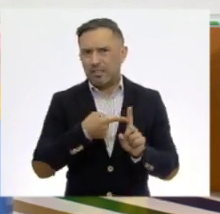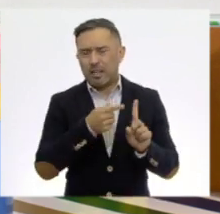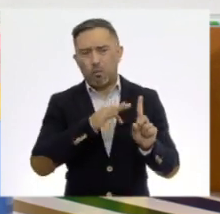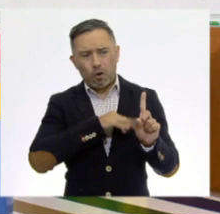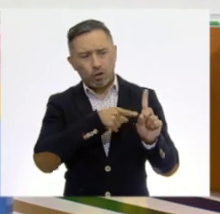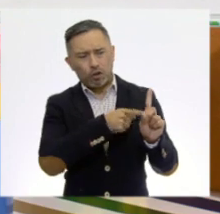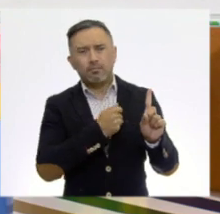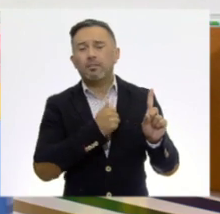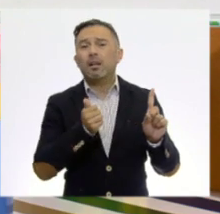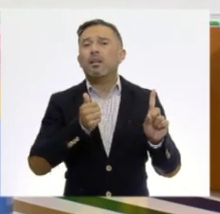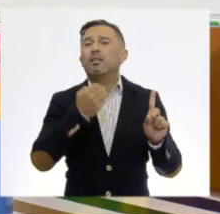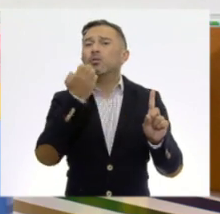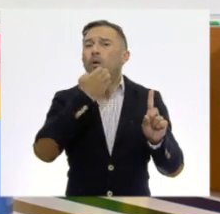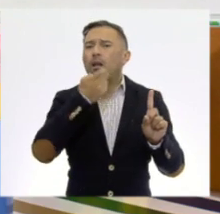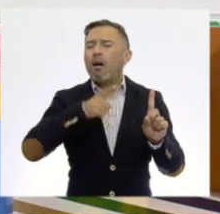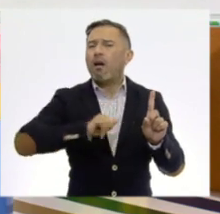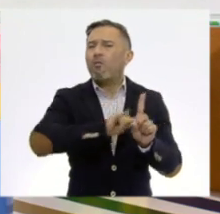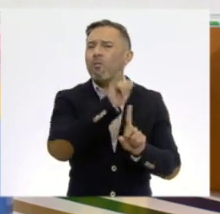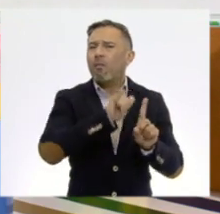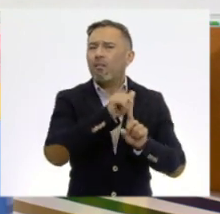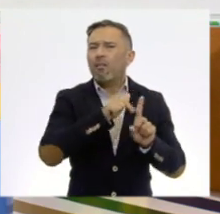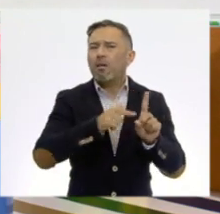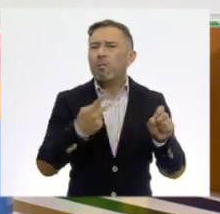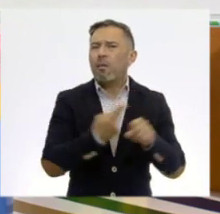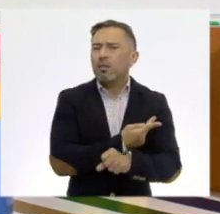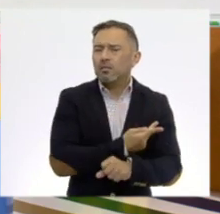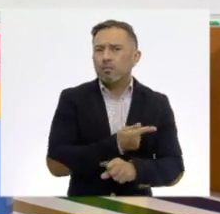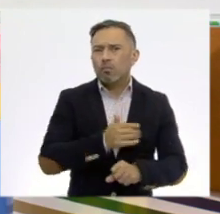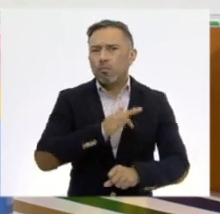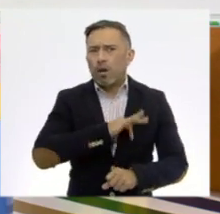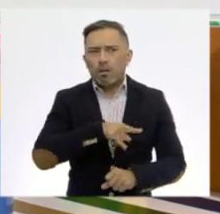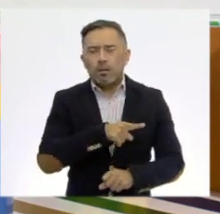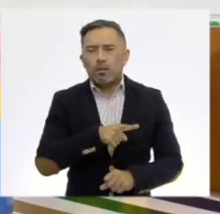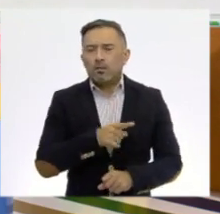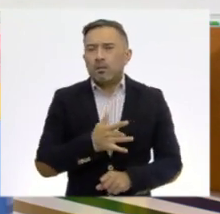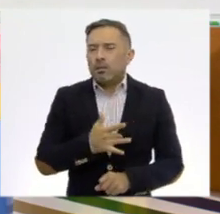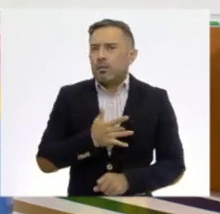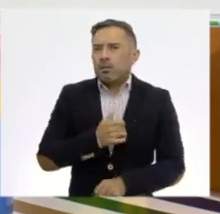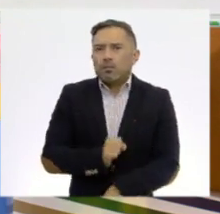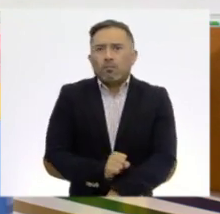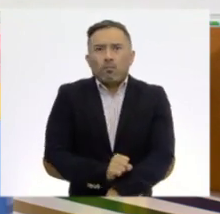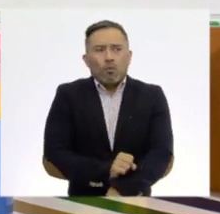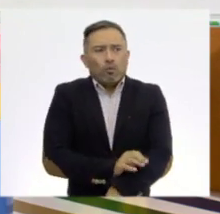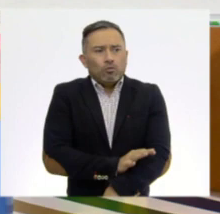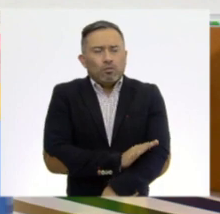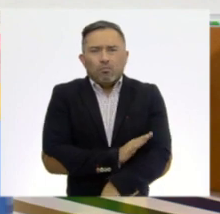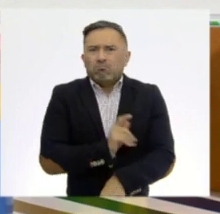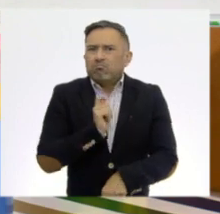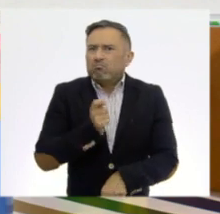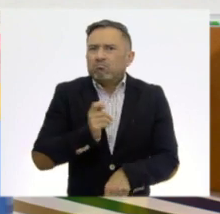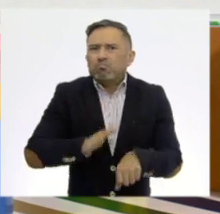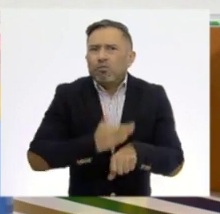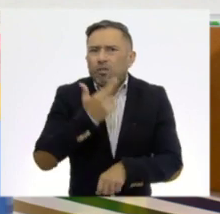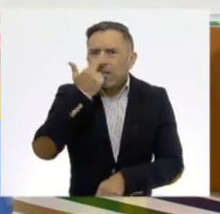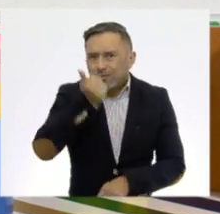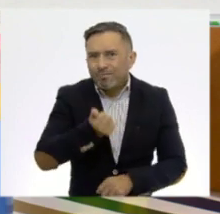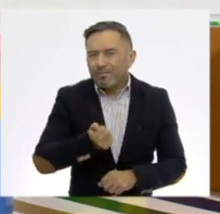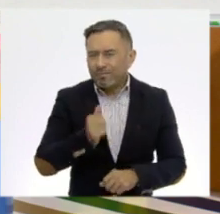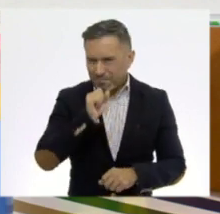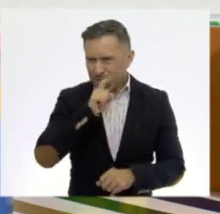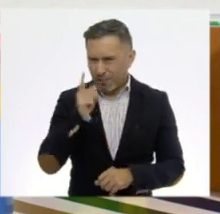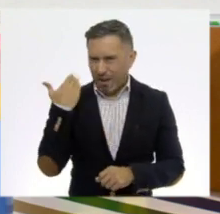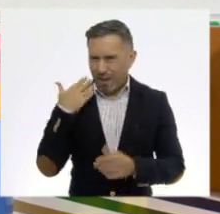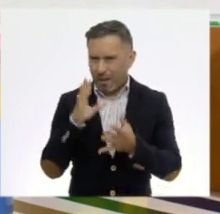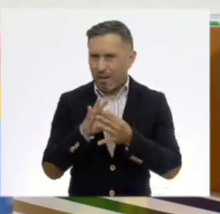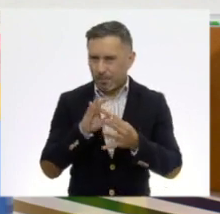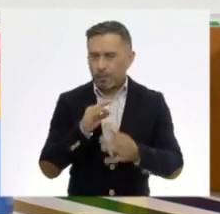de acoso escolar y entonces qué es lo que provoca en sus emociones, porque acuérdate que estuvimos hablando de las emociones, de cómo